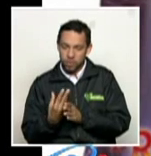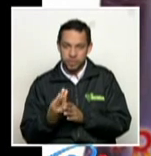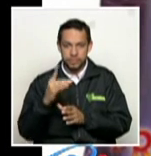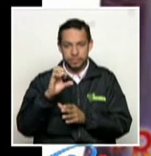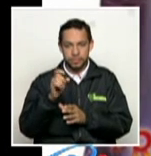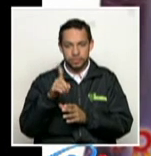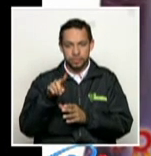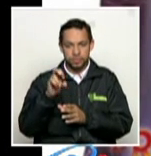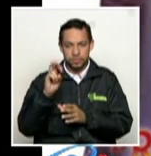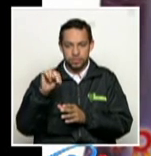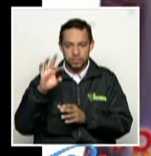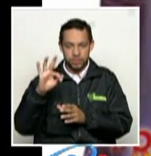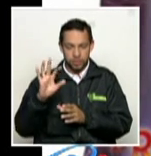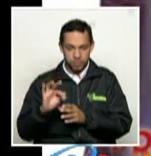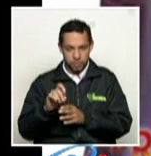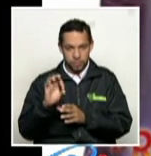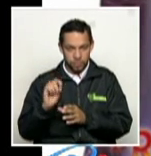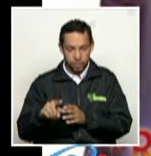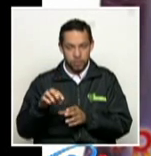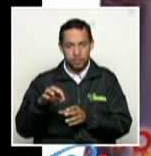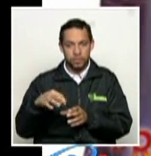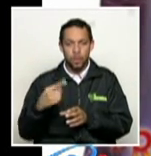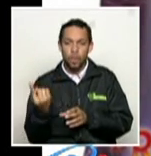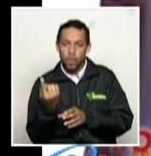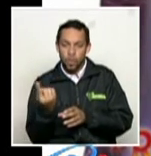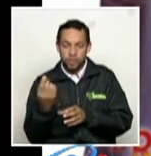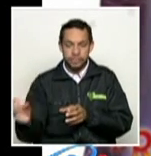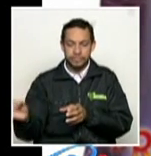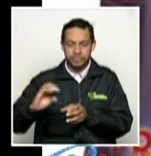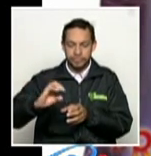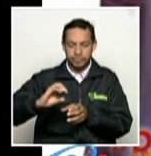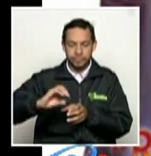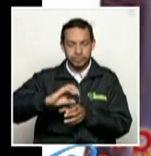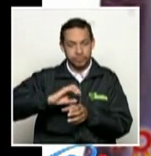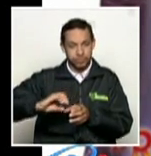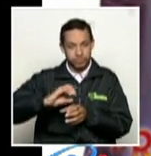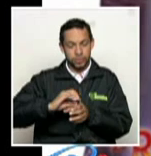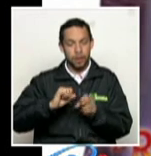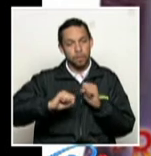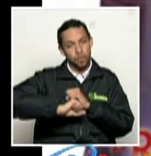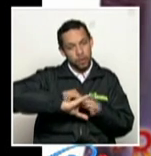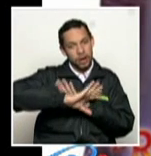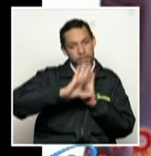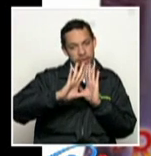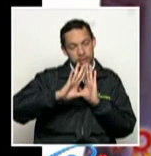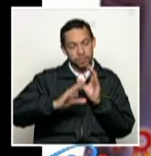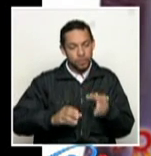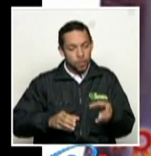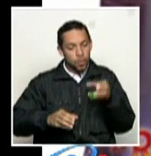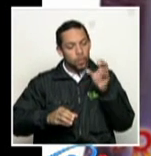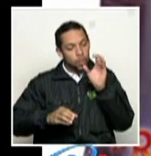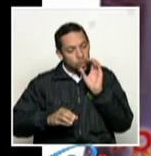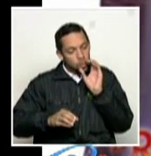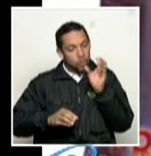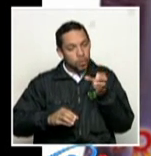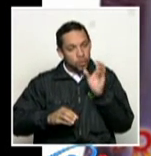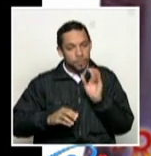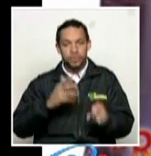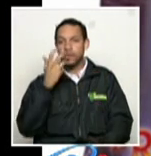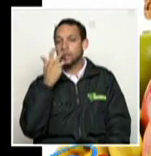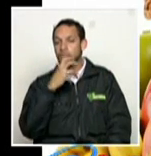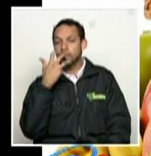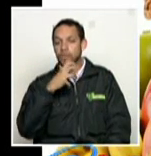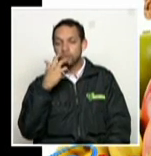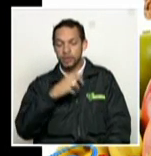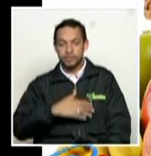una colonterapia, se diluye en jugo, se toma en ayunas y todo el día se va a consumir frutas. Ella actúa